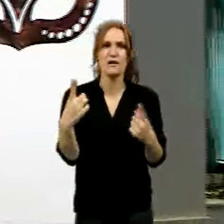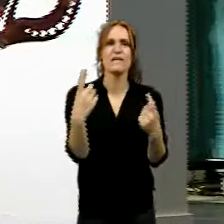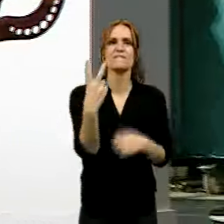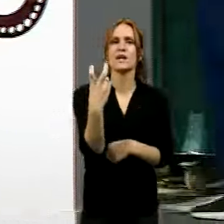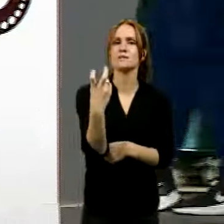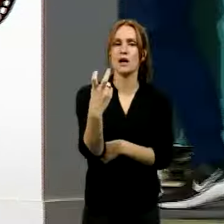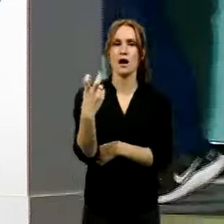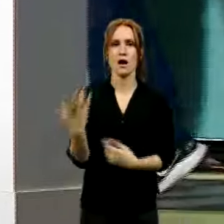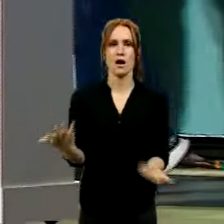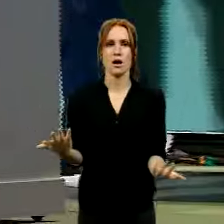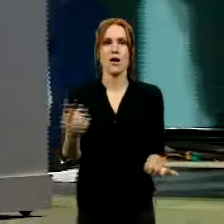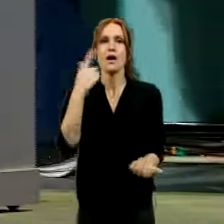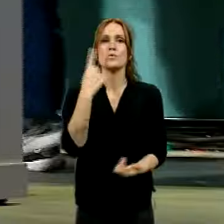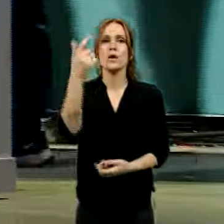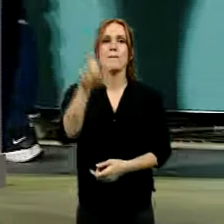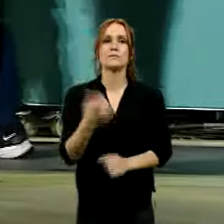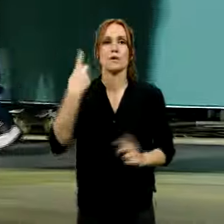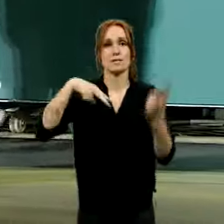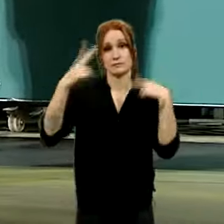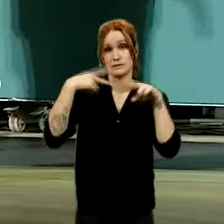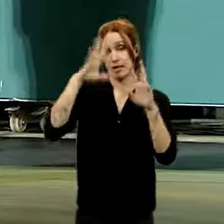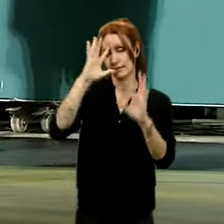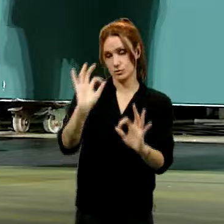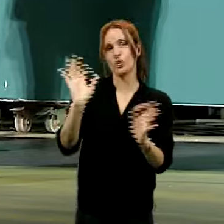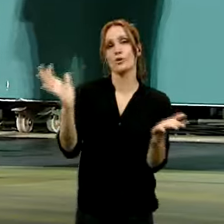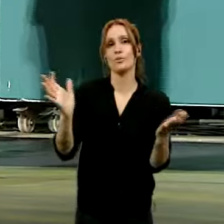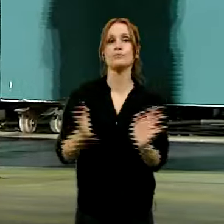dos personitas. Alguien de Despistadas, evidentemente.